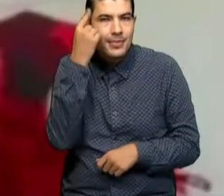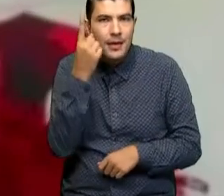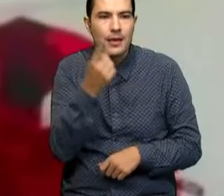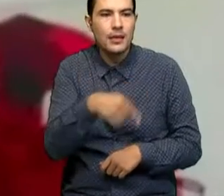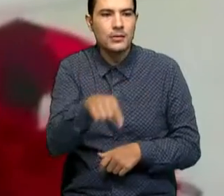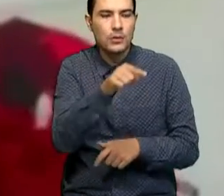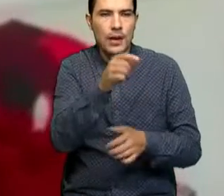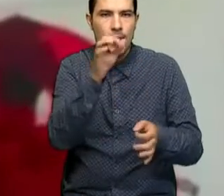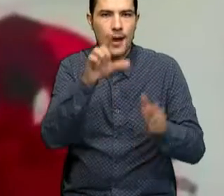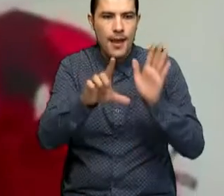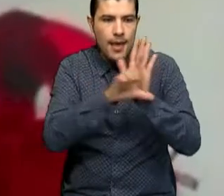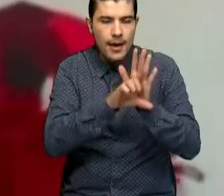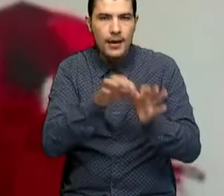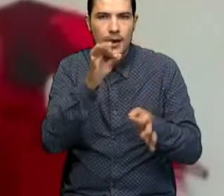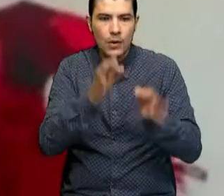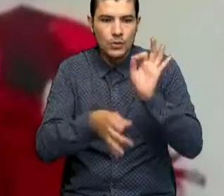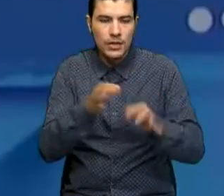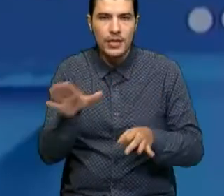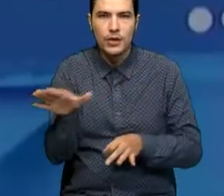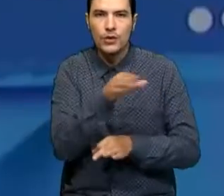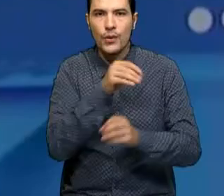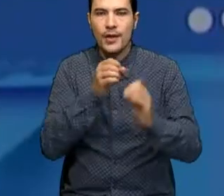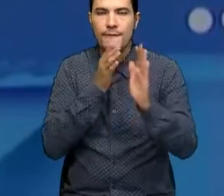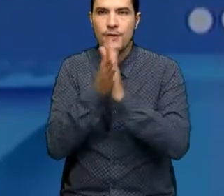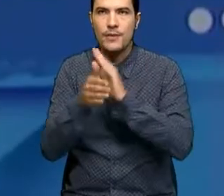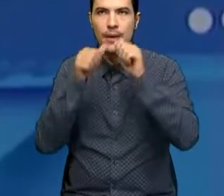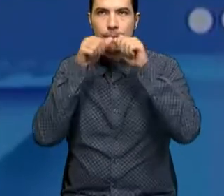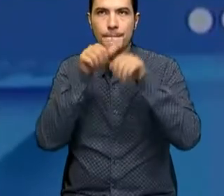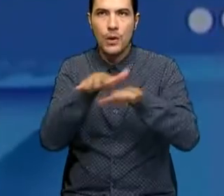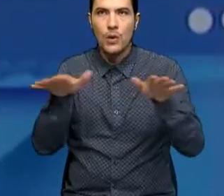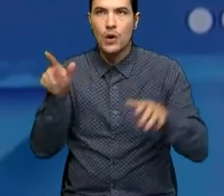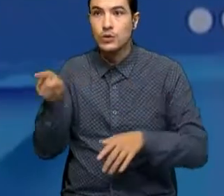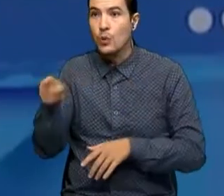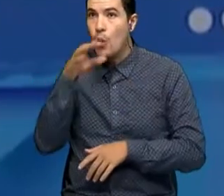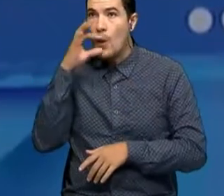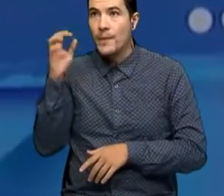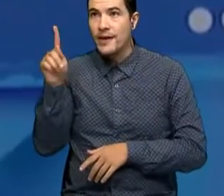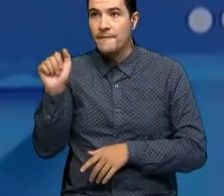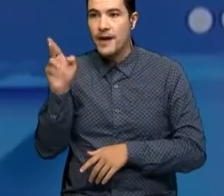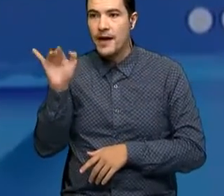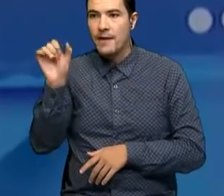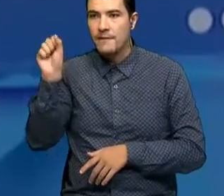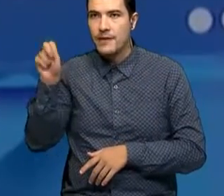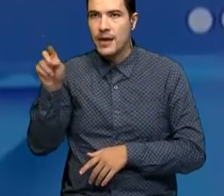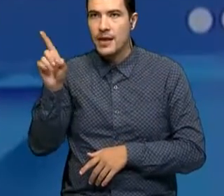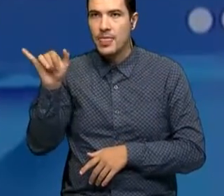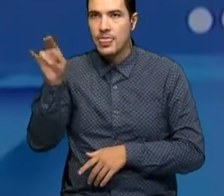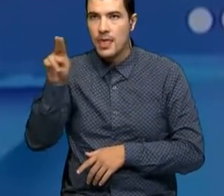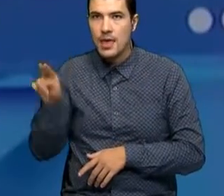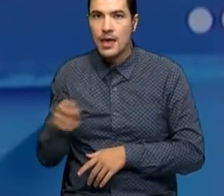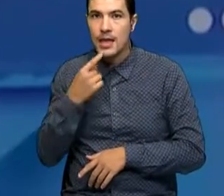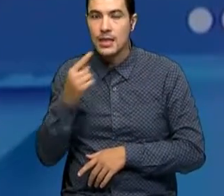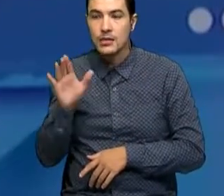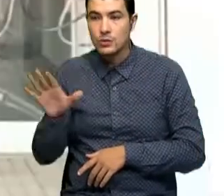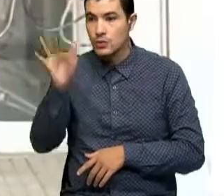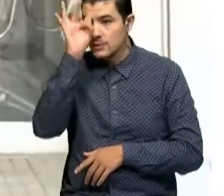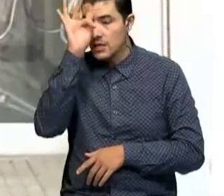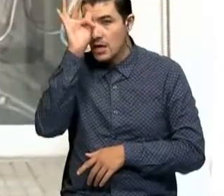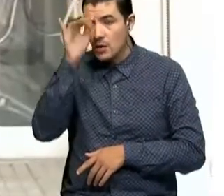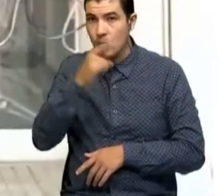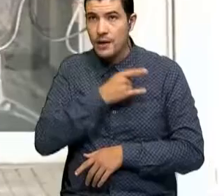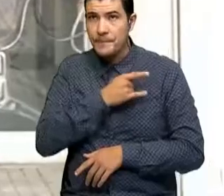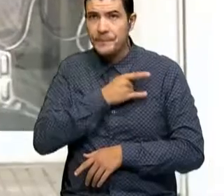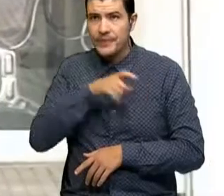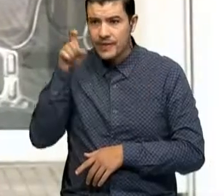la justicia y la información pública. Por su parte, Fabián Díaz en la Comisión Séptima expuso que en el Hospital Universitario